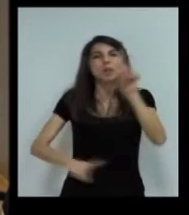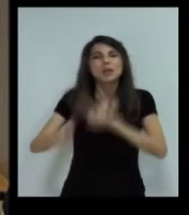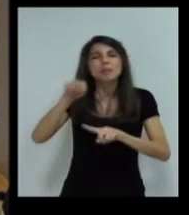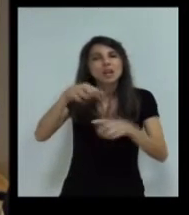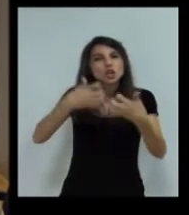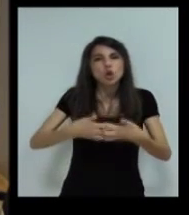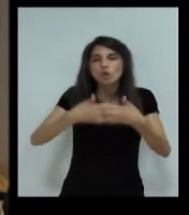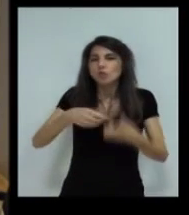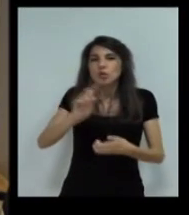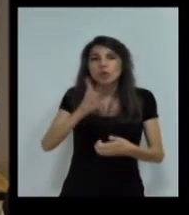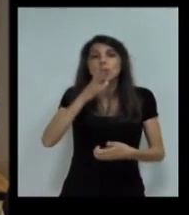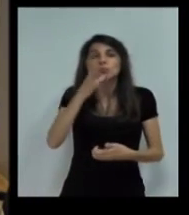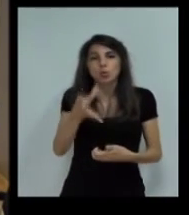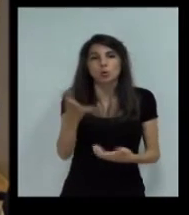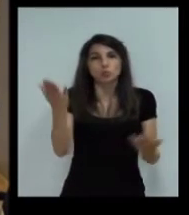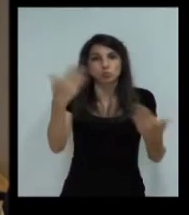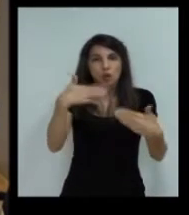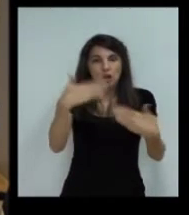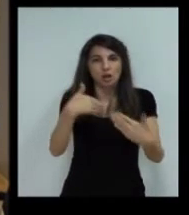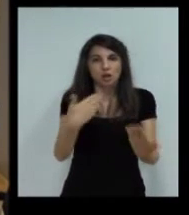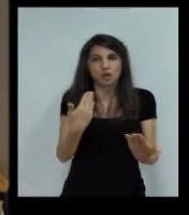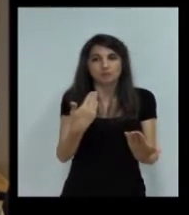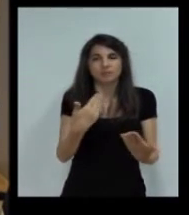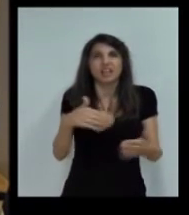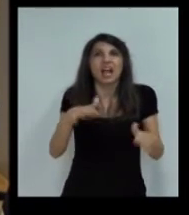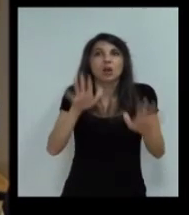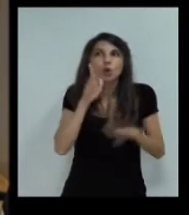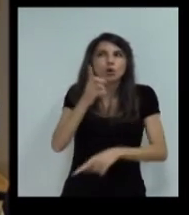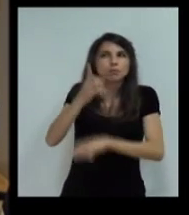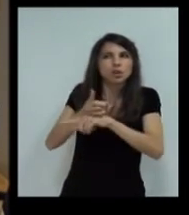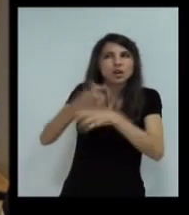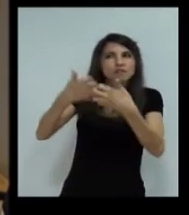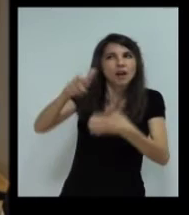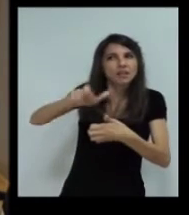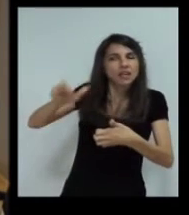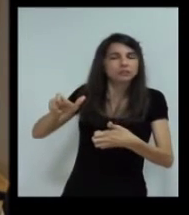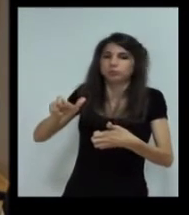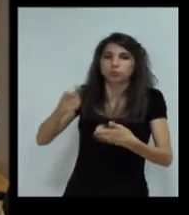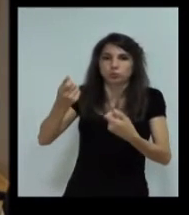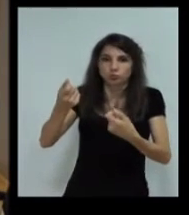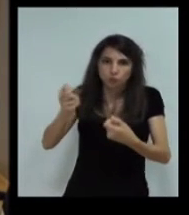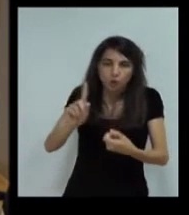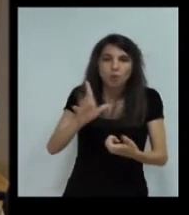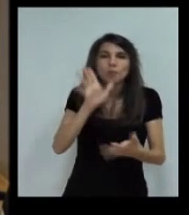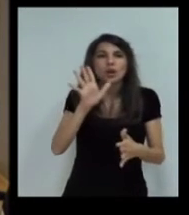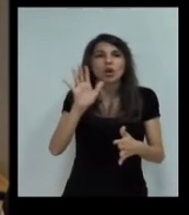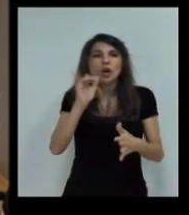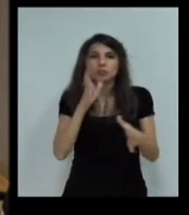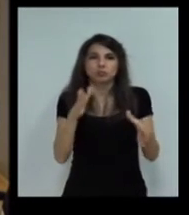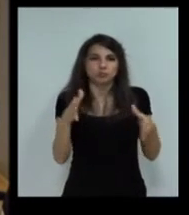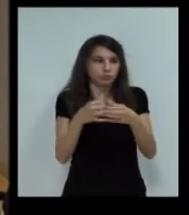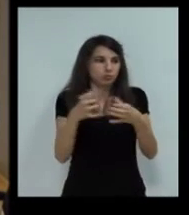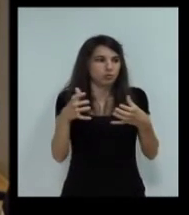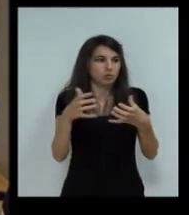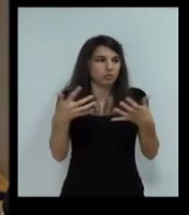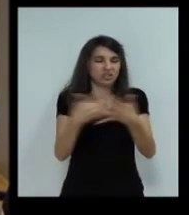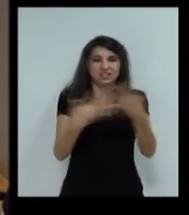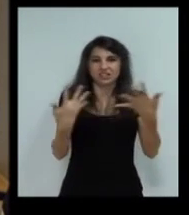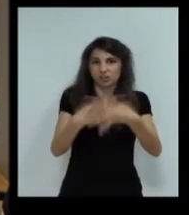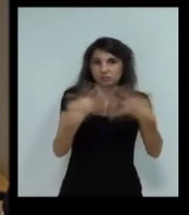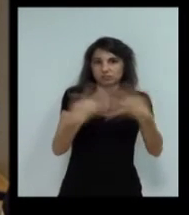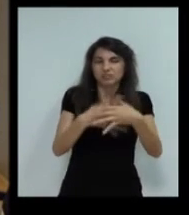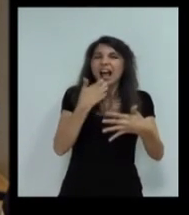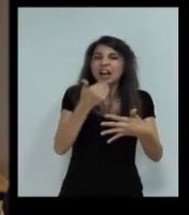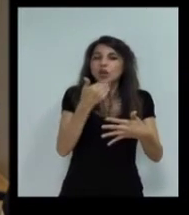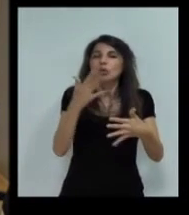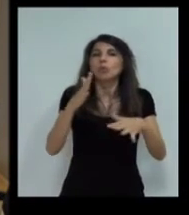disfuncionalidad viene en que no existe, que a lo mejor no hace falta imponérselo a los fabricantes, pero viene en que no existe un grupo de interoperabilidad que le ponga el marchamo accesible